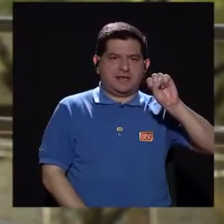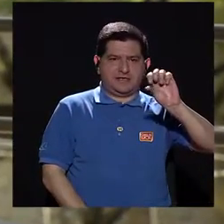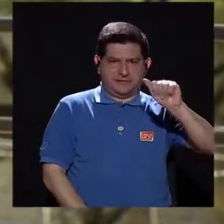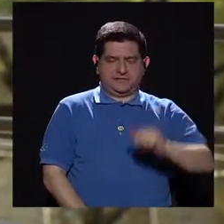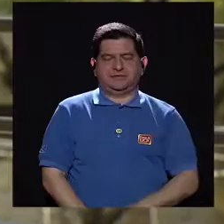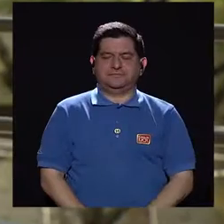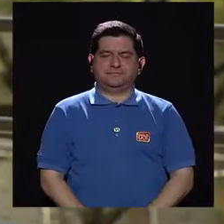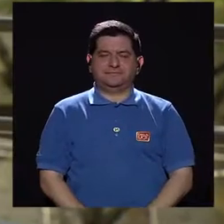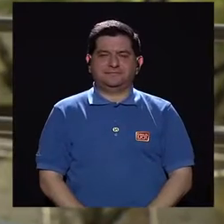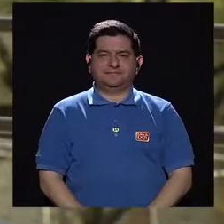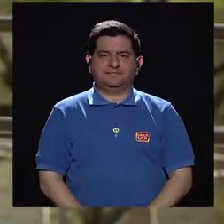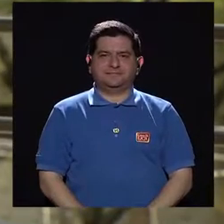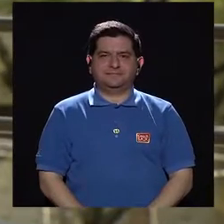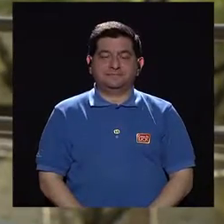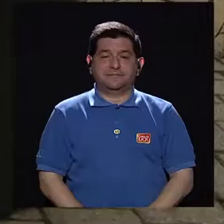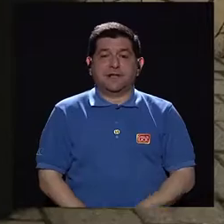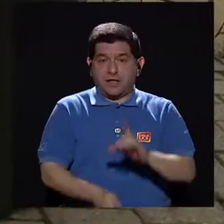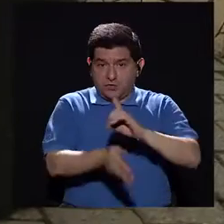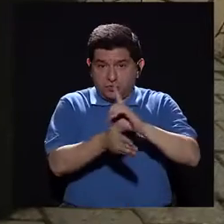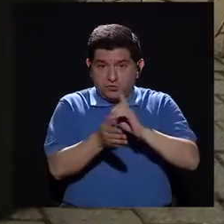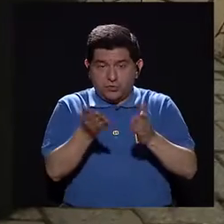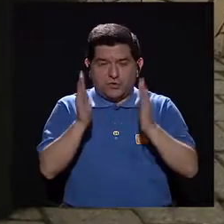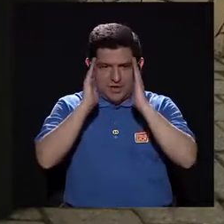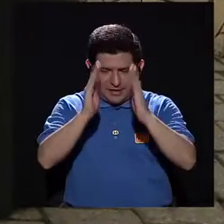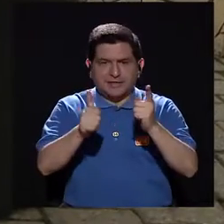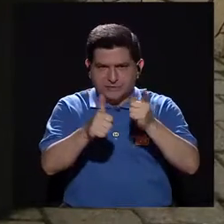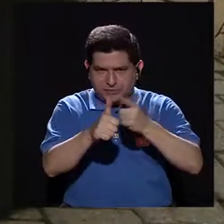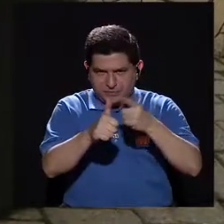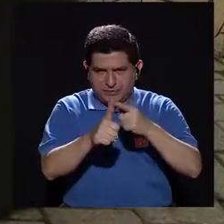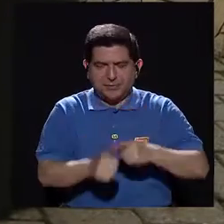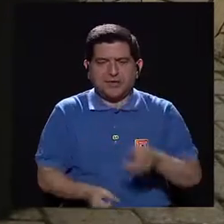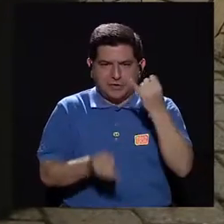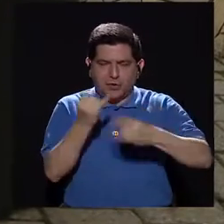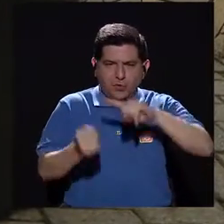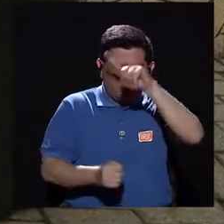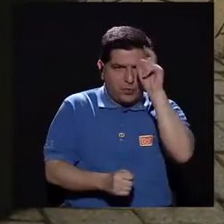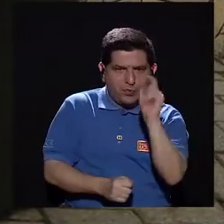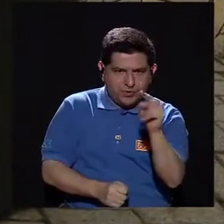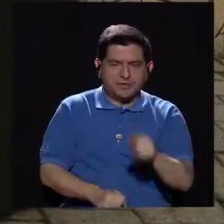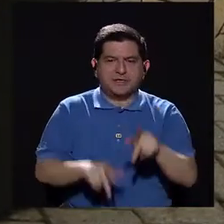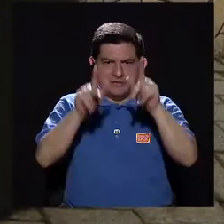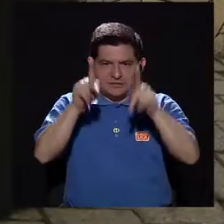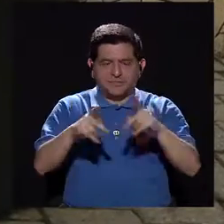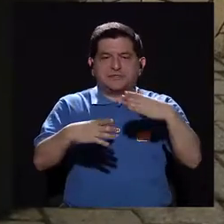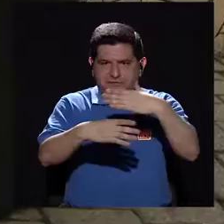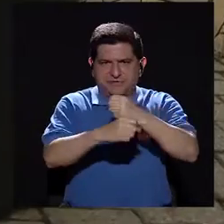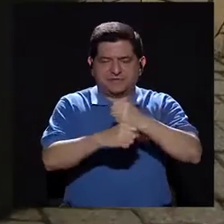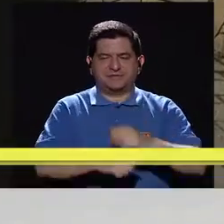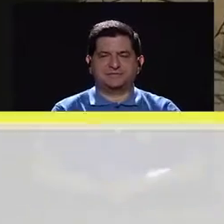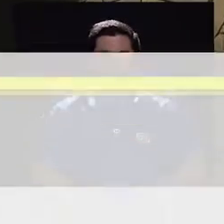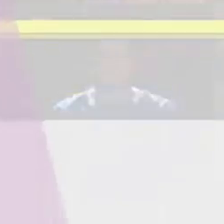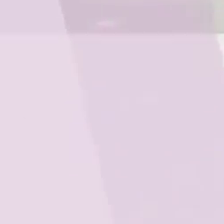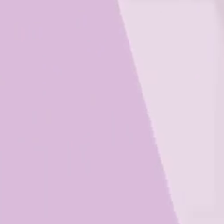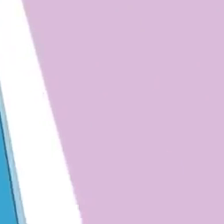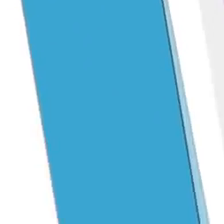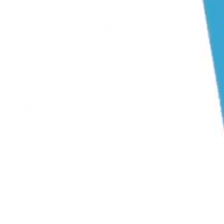INISA. Doctora, si gusta, prestamos atención a las últimas preguntas que nuestros televidentes nos